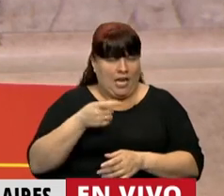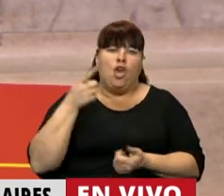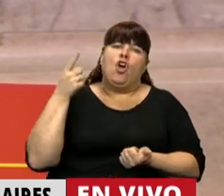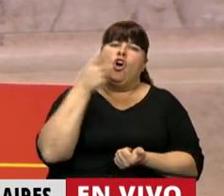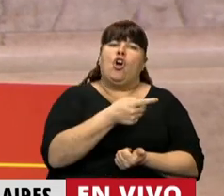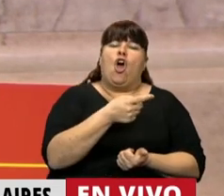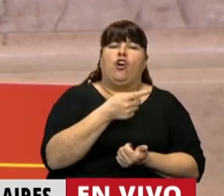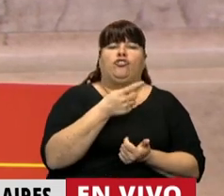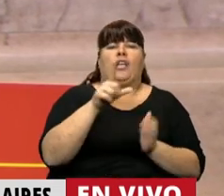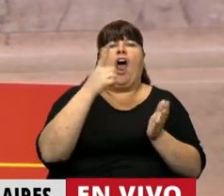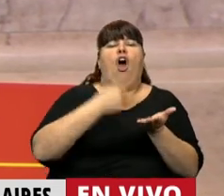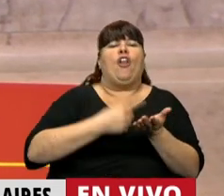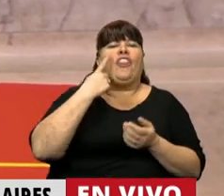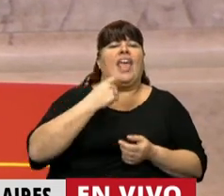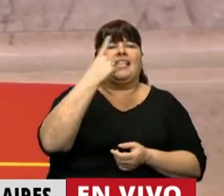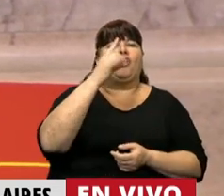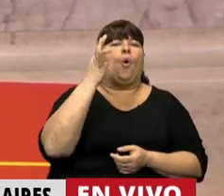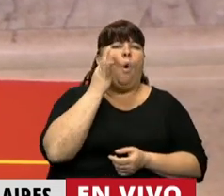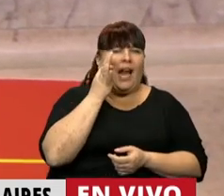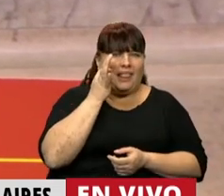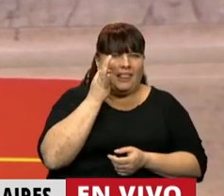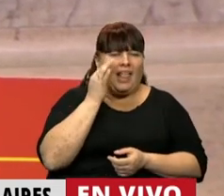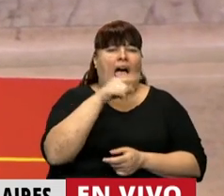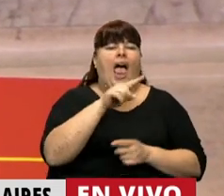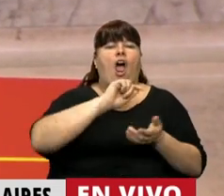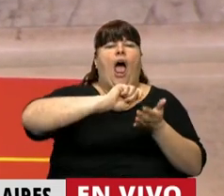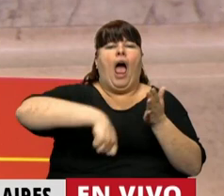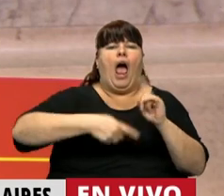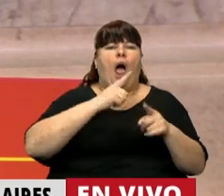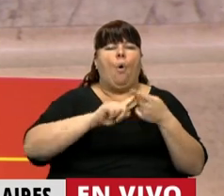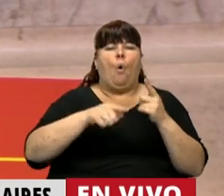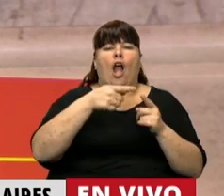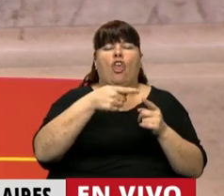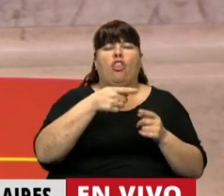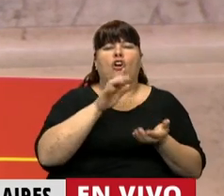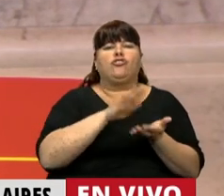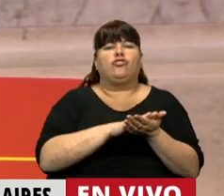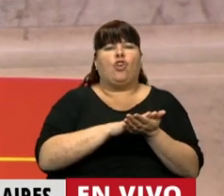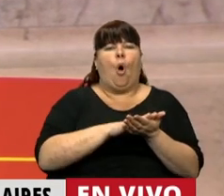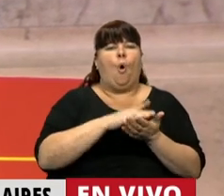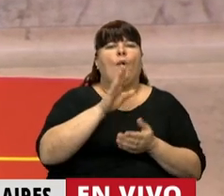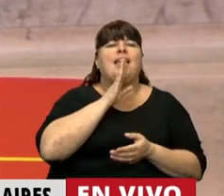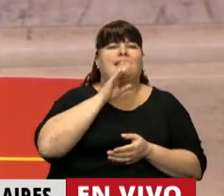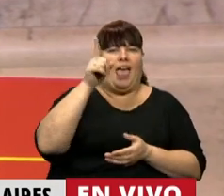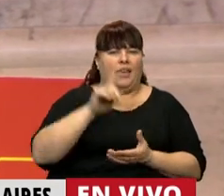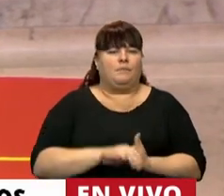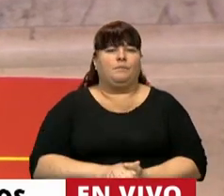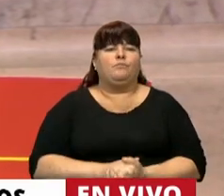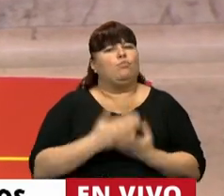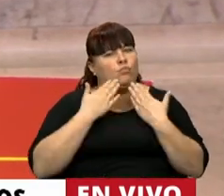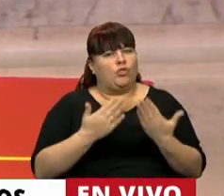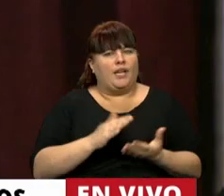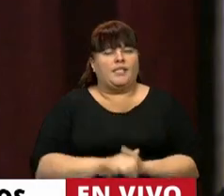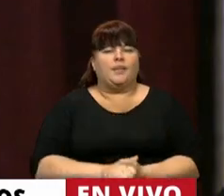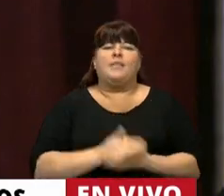contra del orden del día 140, que es el convenio con el Estado de Israel. Muchas